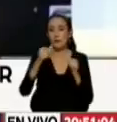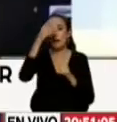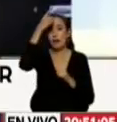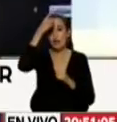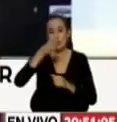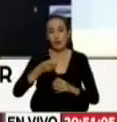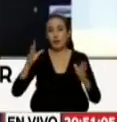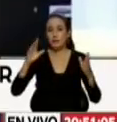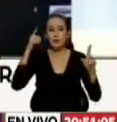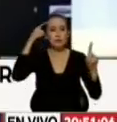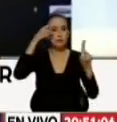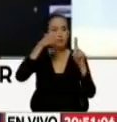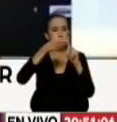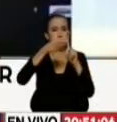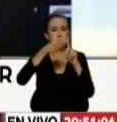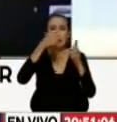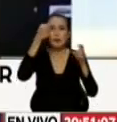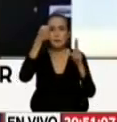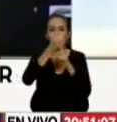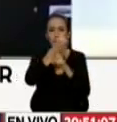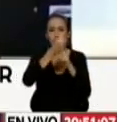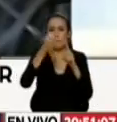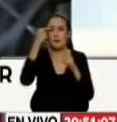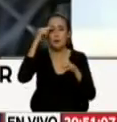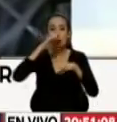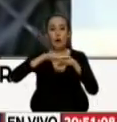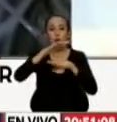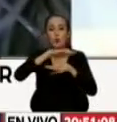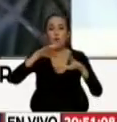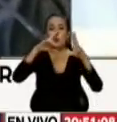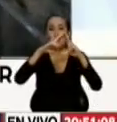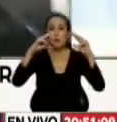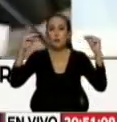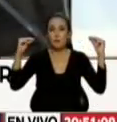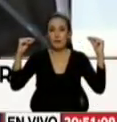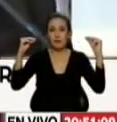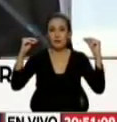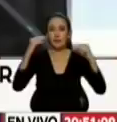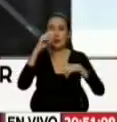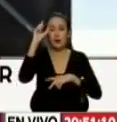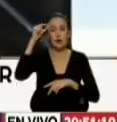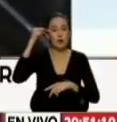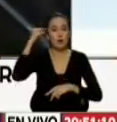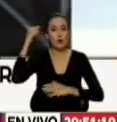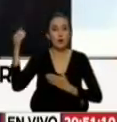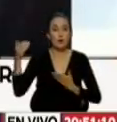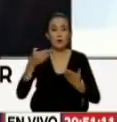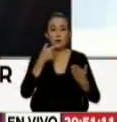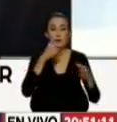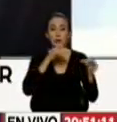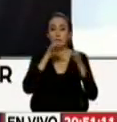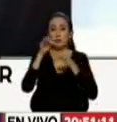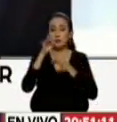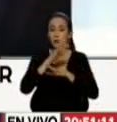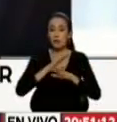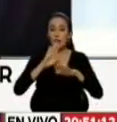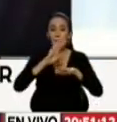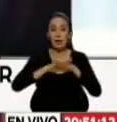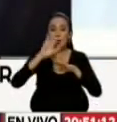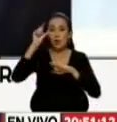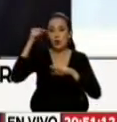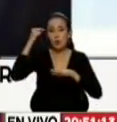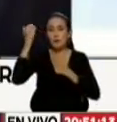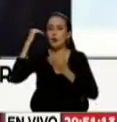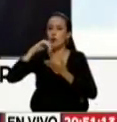condena contra la violencia en Nicaragua liderada por el gobierno de Daniel Ortega. En el documento se instó al régimen a retomar el